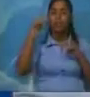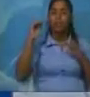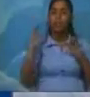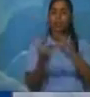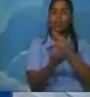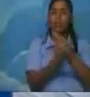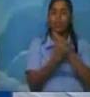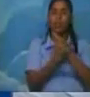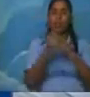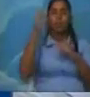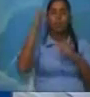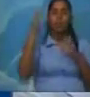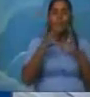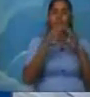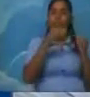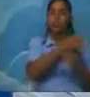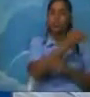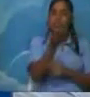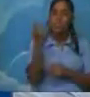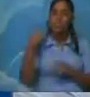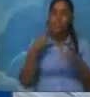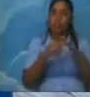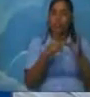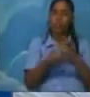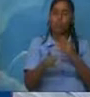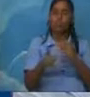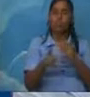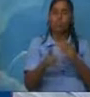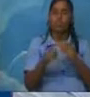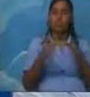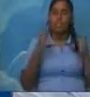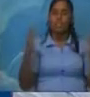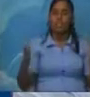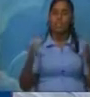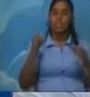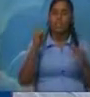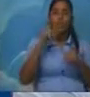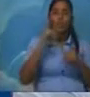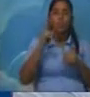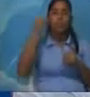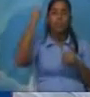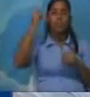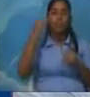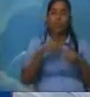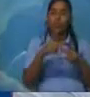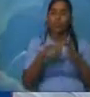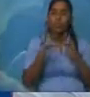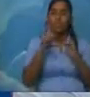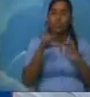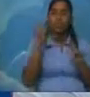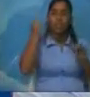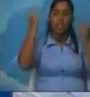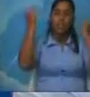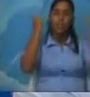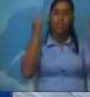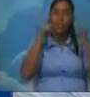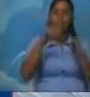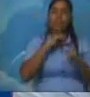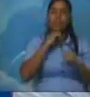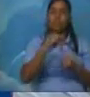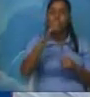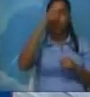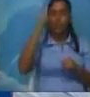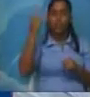estatutos para ello Dios tiene cosas impensables cosas que tú no te has imaginado eso es lo que